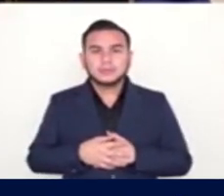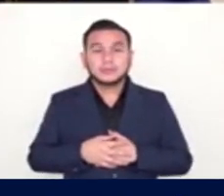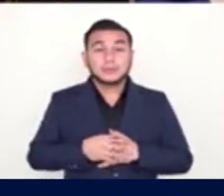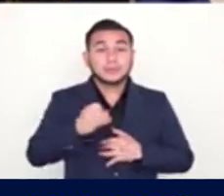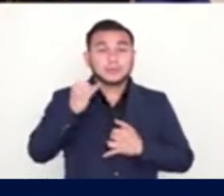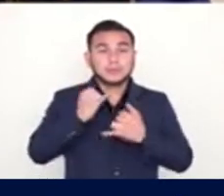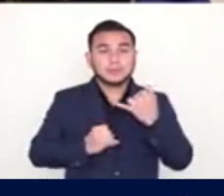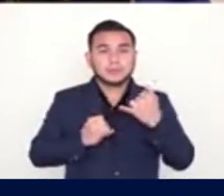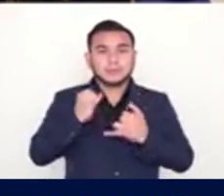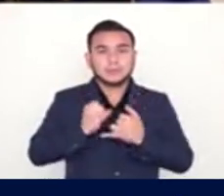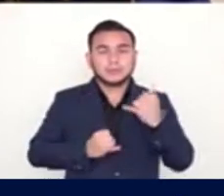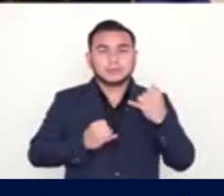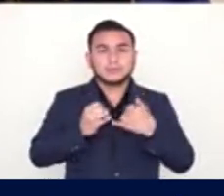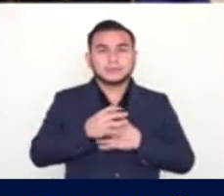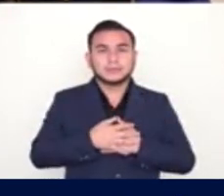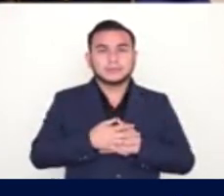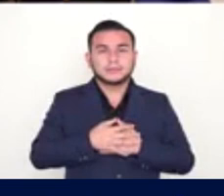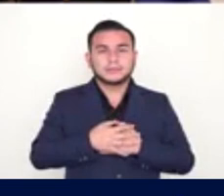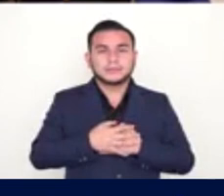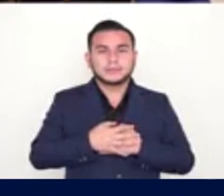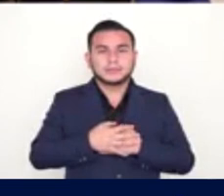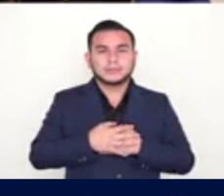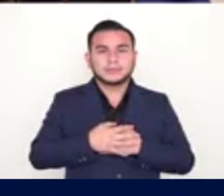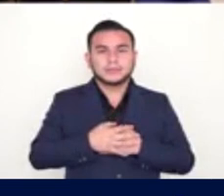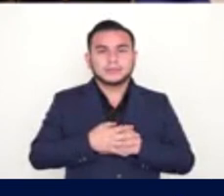Y por último, ¿qué más?